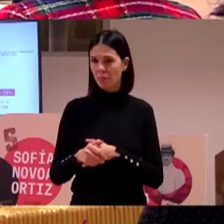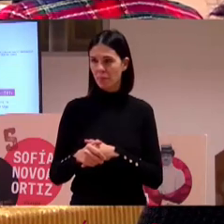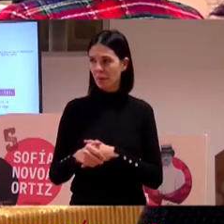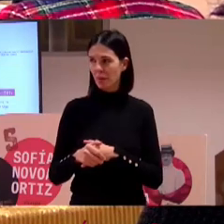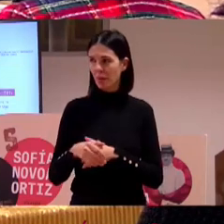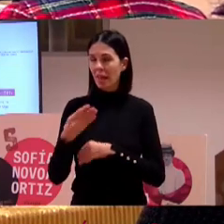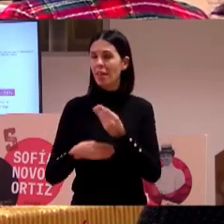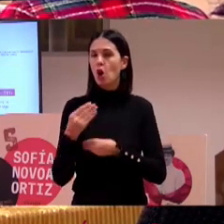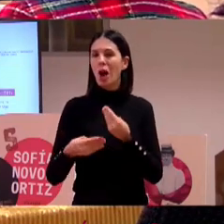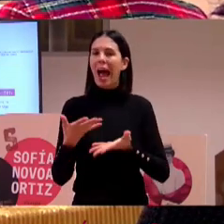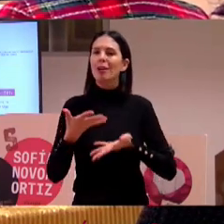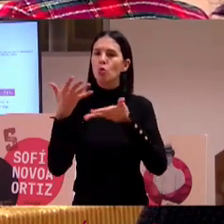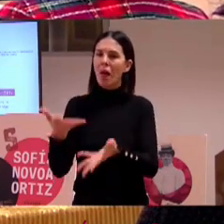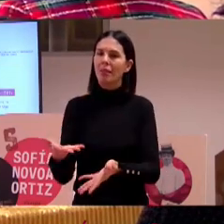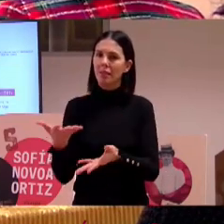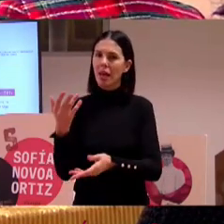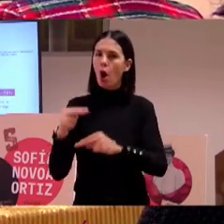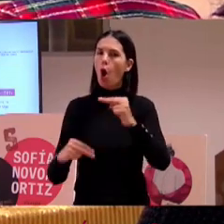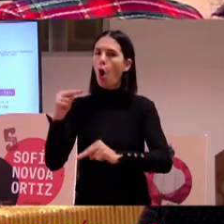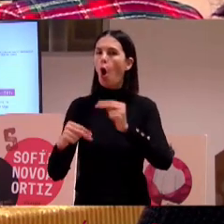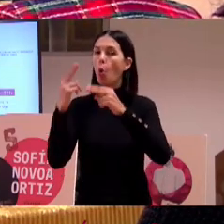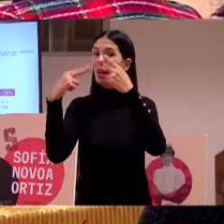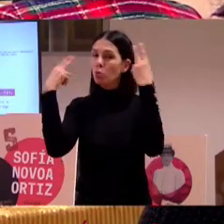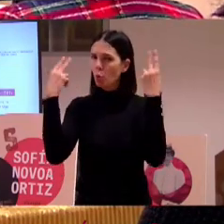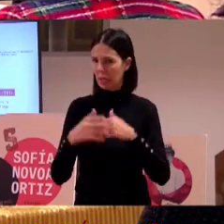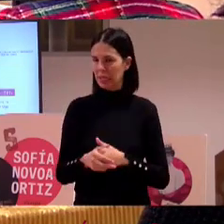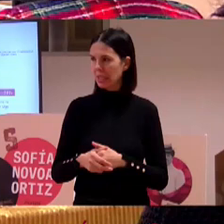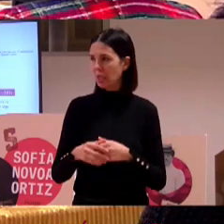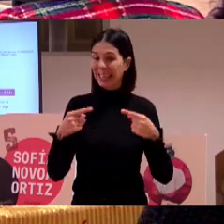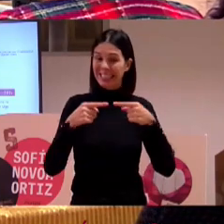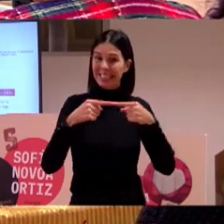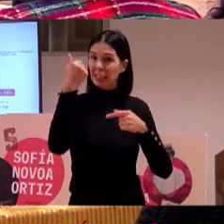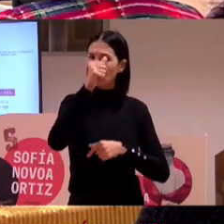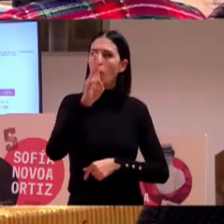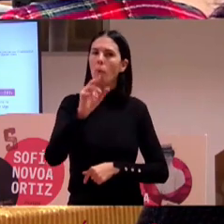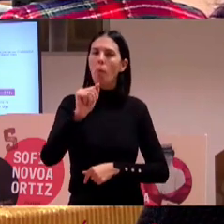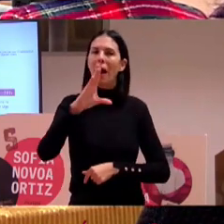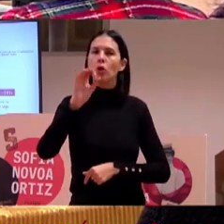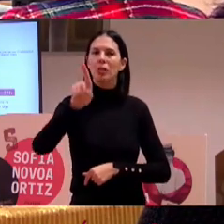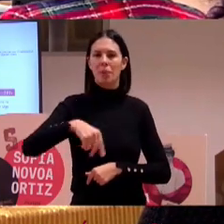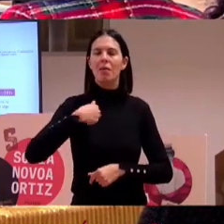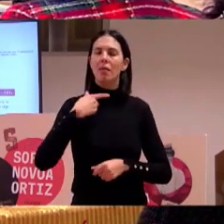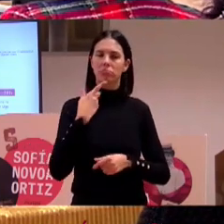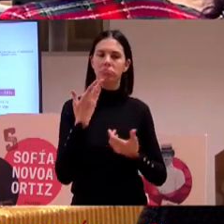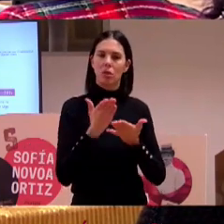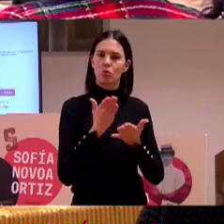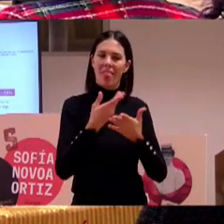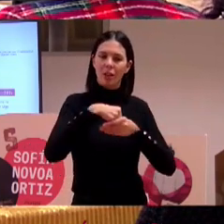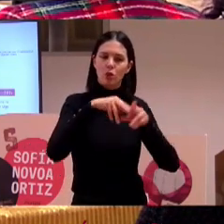ayudantes de obras públicas. Sí, sí, pero fueron también a la residencia. Y el tío Paco también estuvo en la residencia sí. de estudiantes.